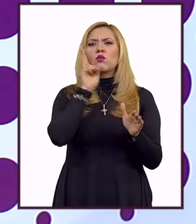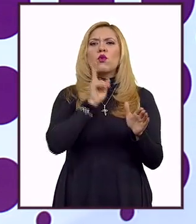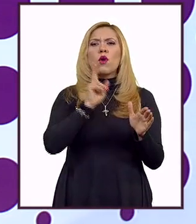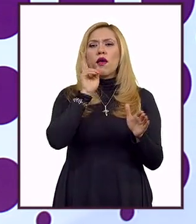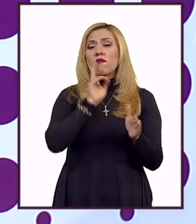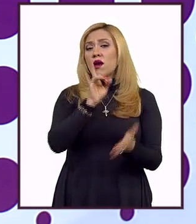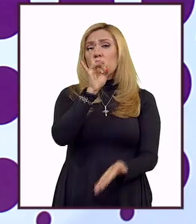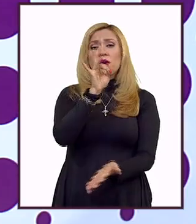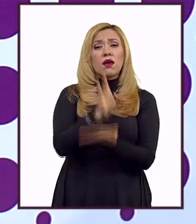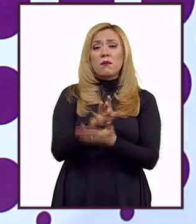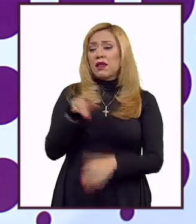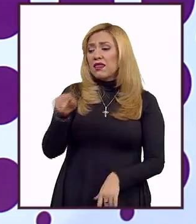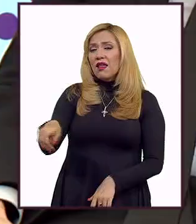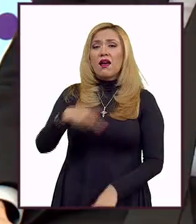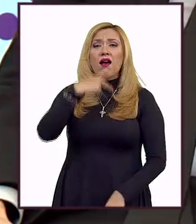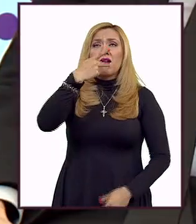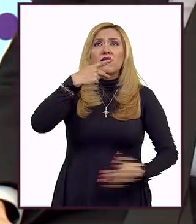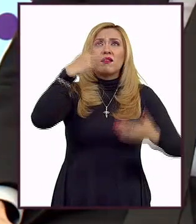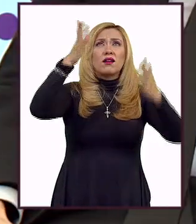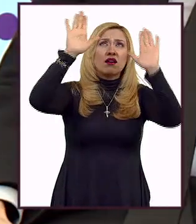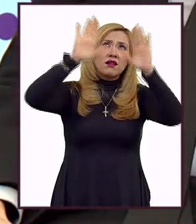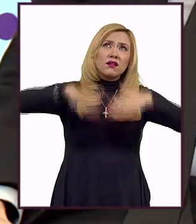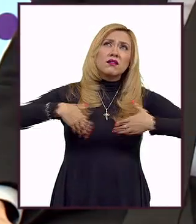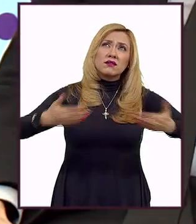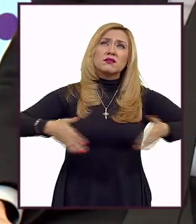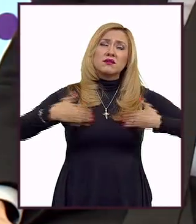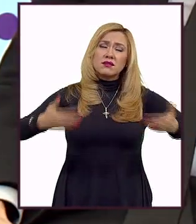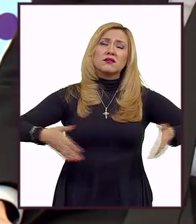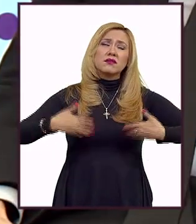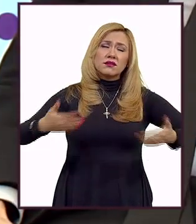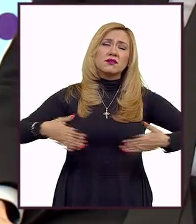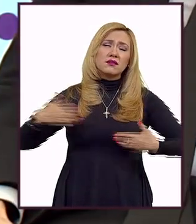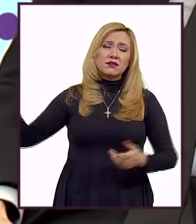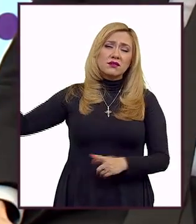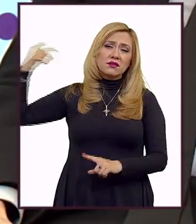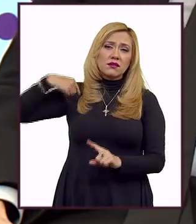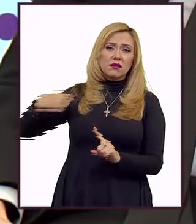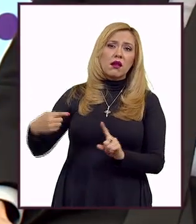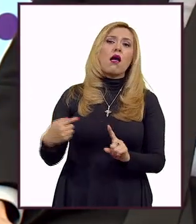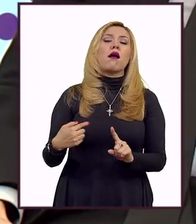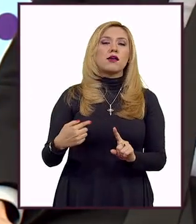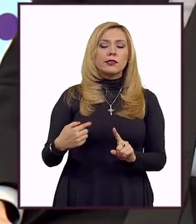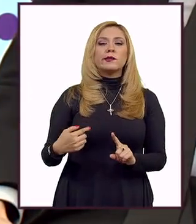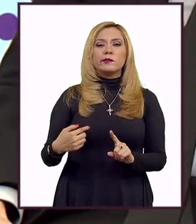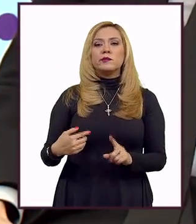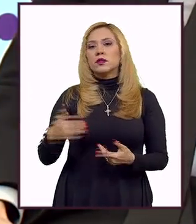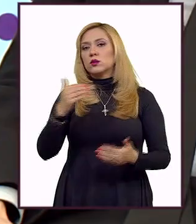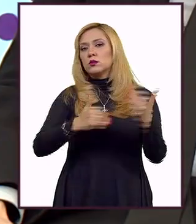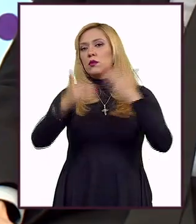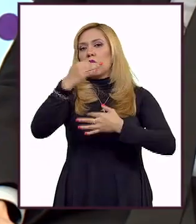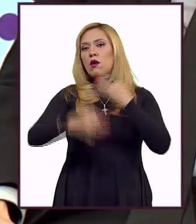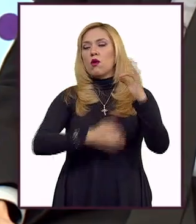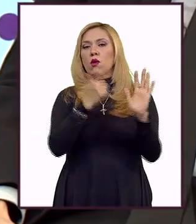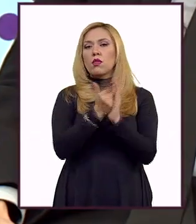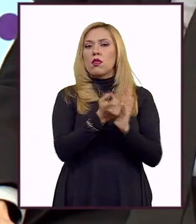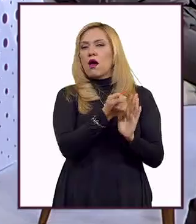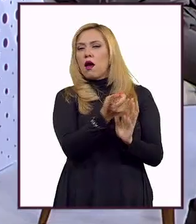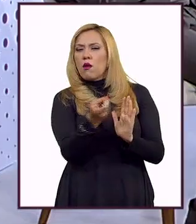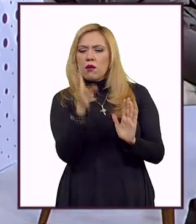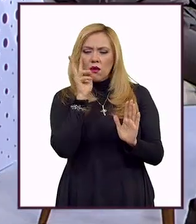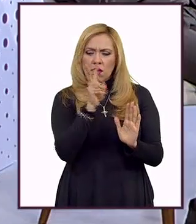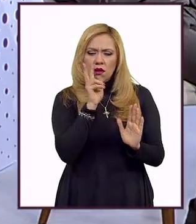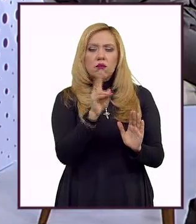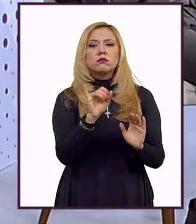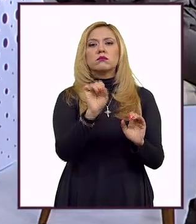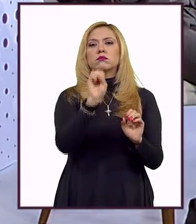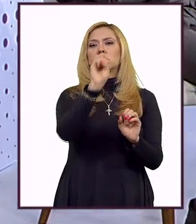testimonio de la víctima. Y entonces hay que darle, la Suprema Corte ha dado una serie de elementos en ese sentido en algunos casos y ha